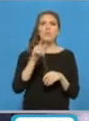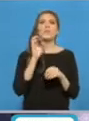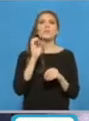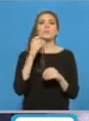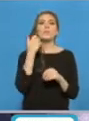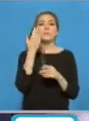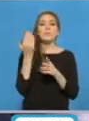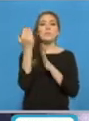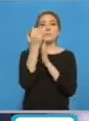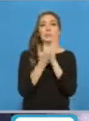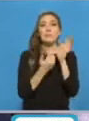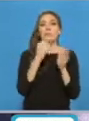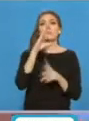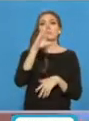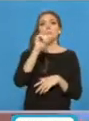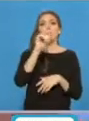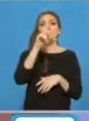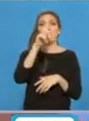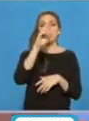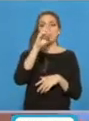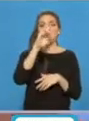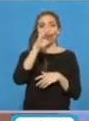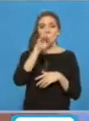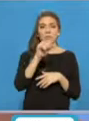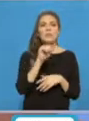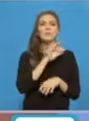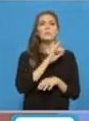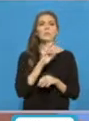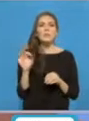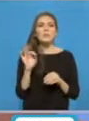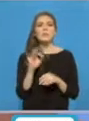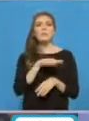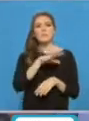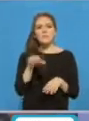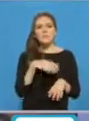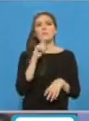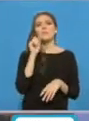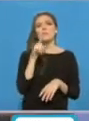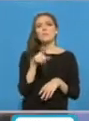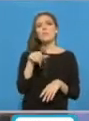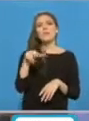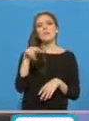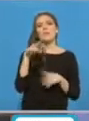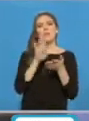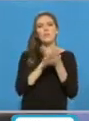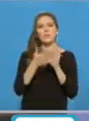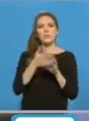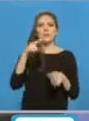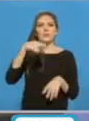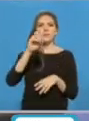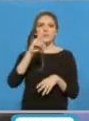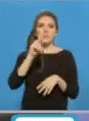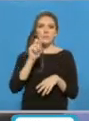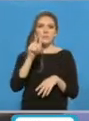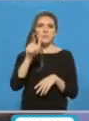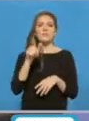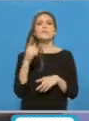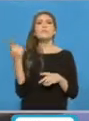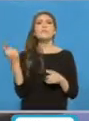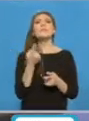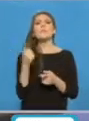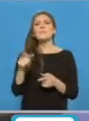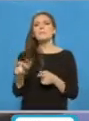calorías y queremos consumir menos cereal, bueno, pues vamos a buscar la opción de nopal. nopal. ¿Qué desventaja tiene? No todo